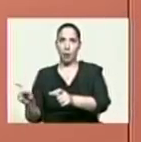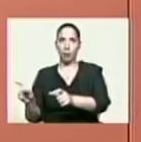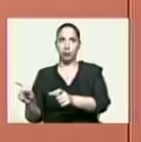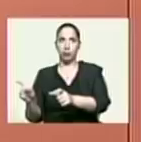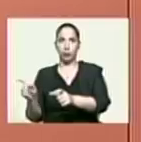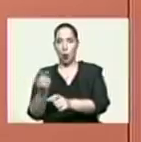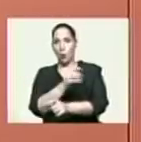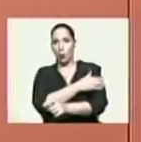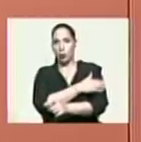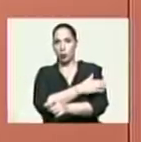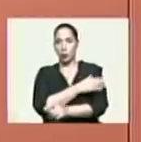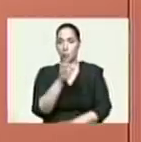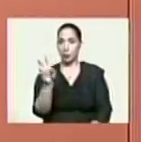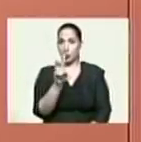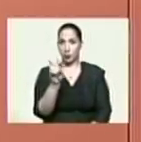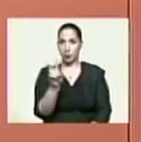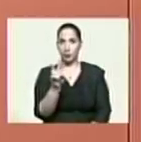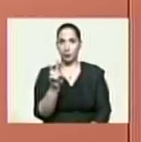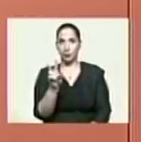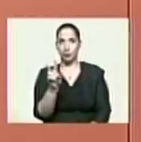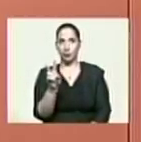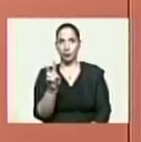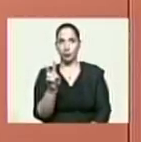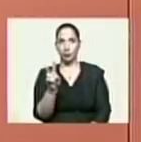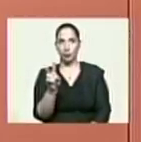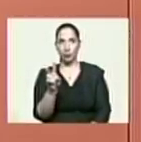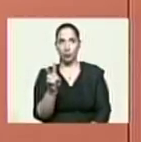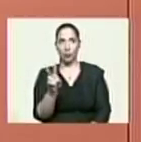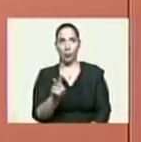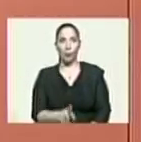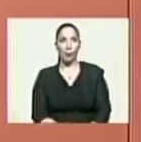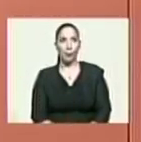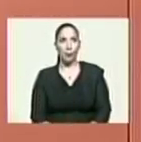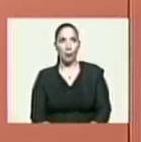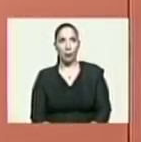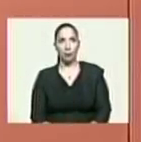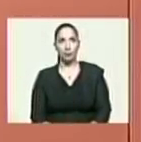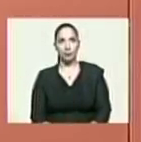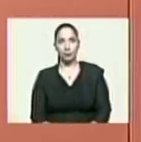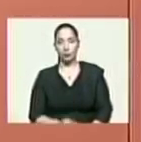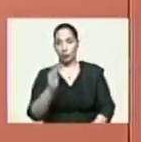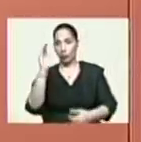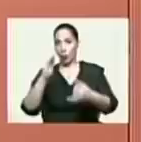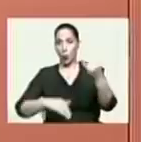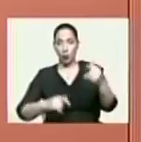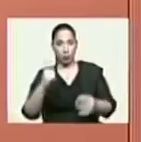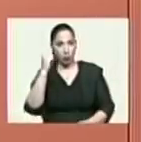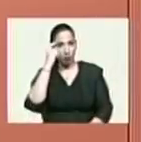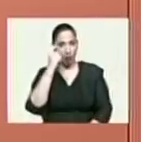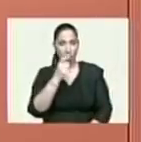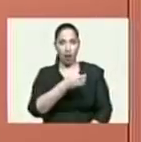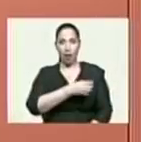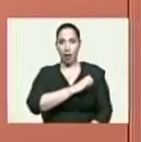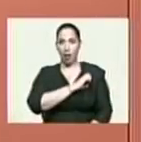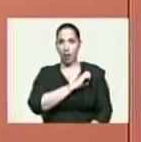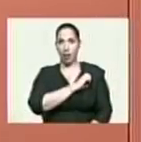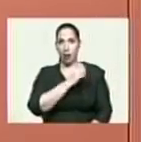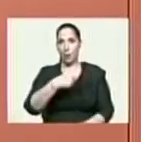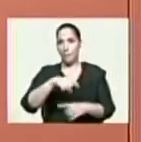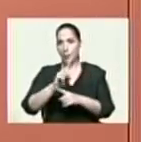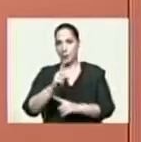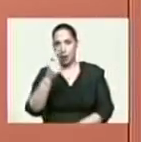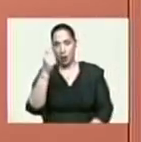venezolana en los últimos días de enero, primeros días de